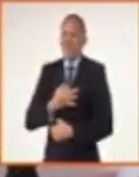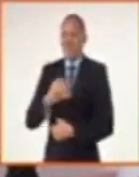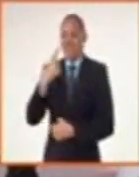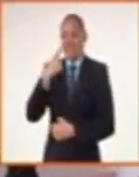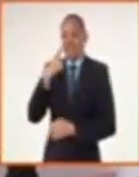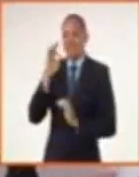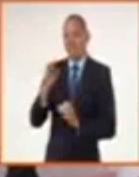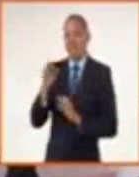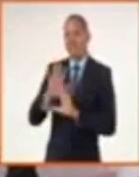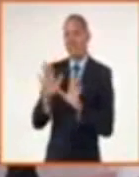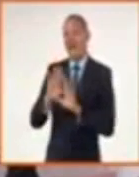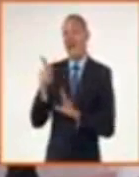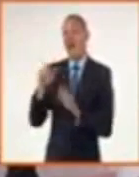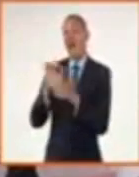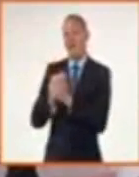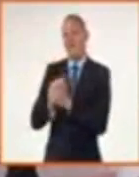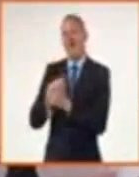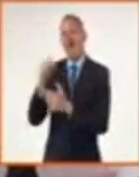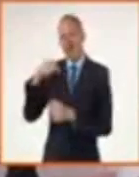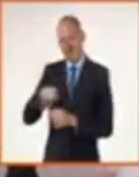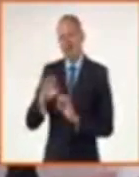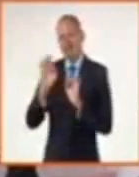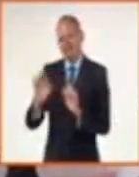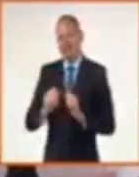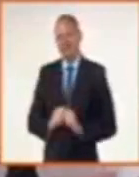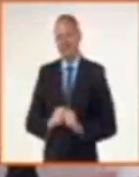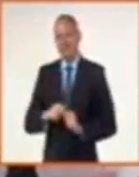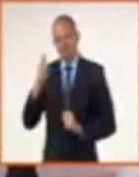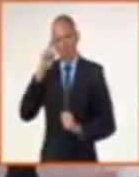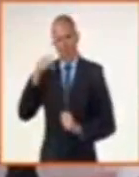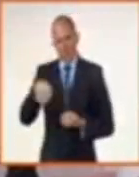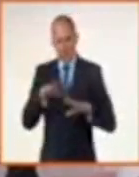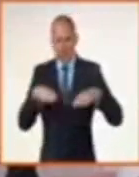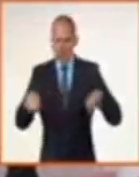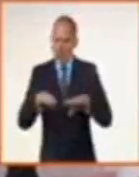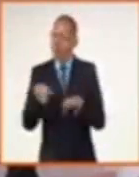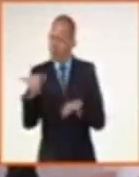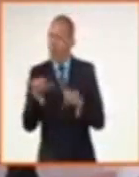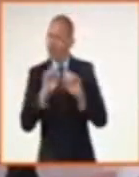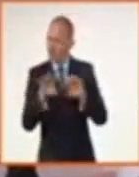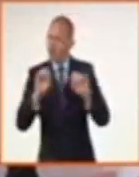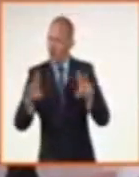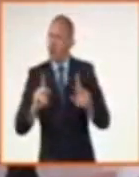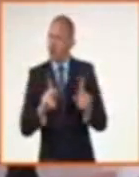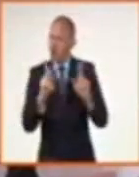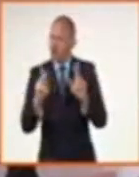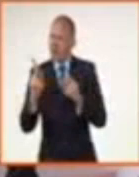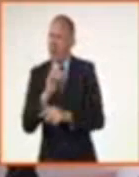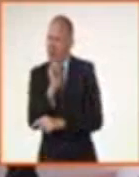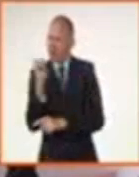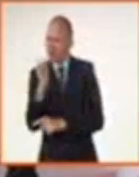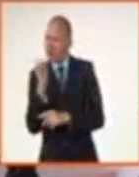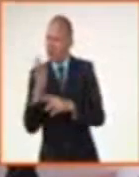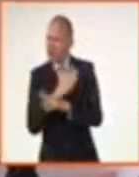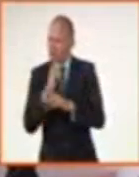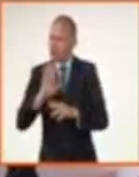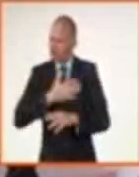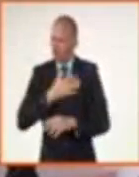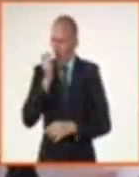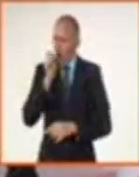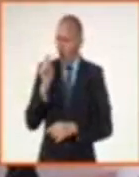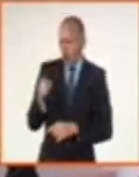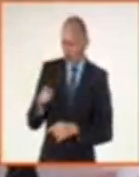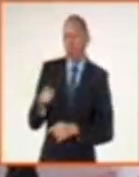también un entrañable amigo. Aquí estrenamos varios de sus documentales y también pues tuvimos la oportunidad